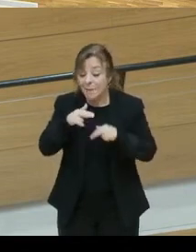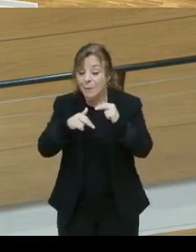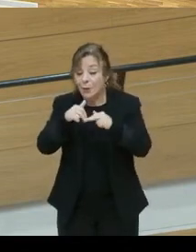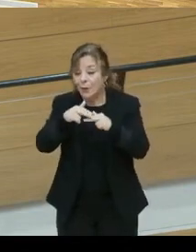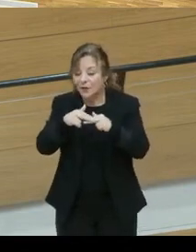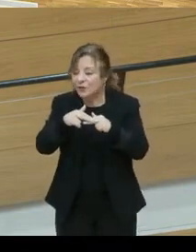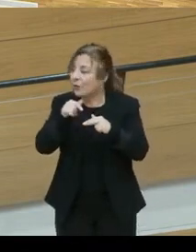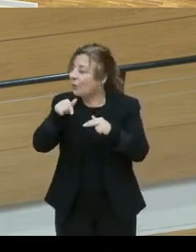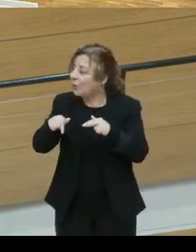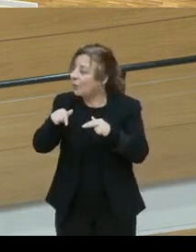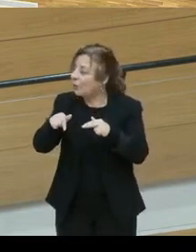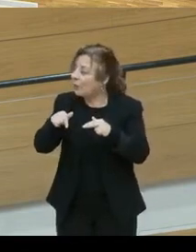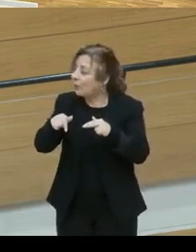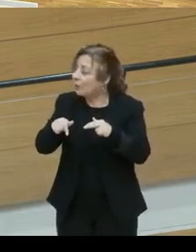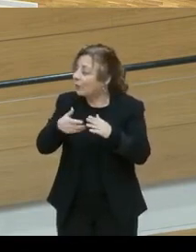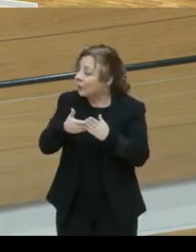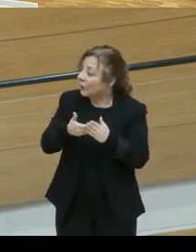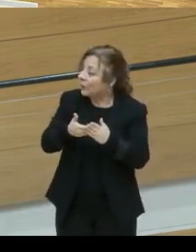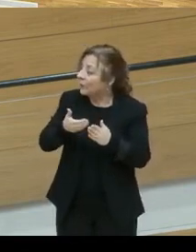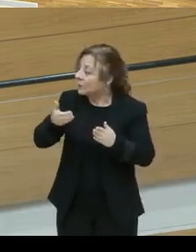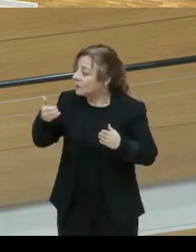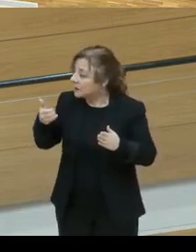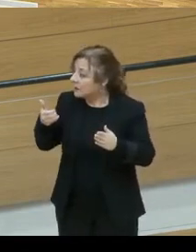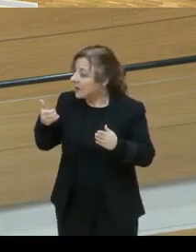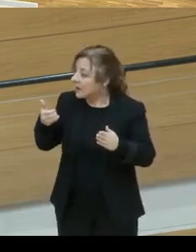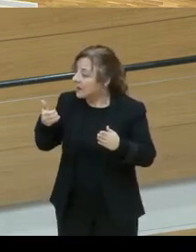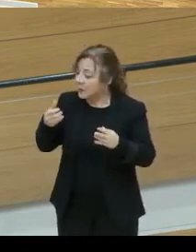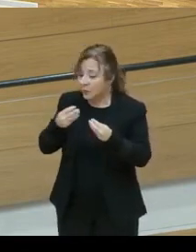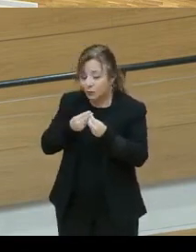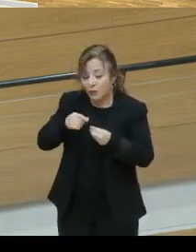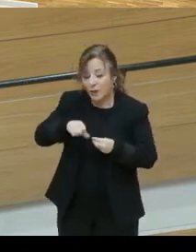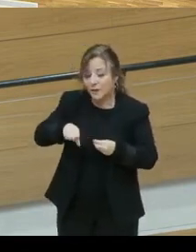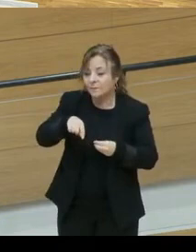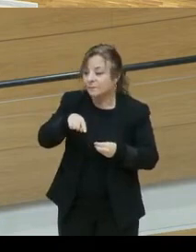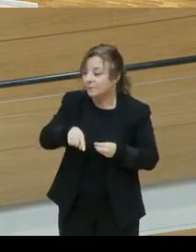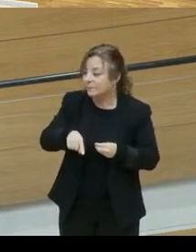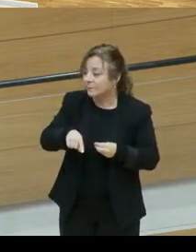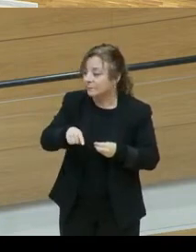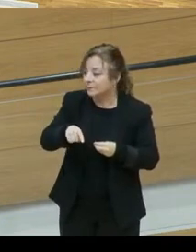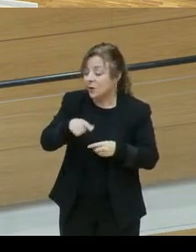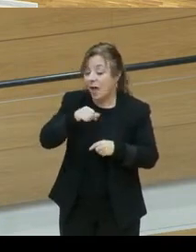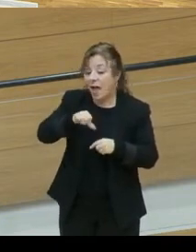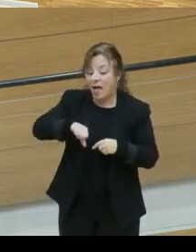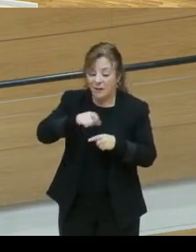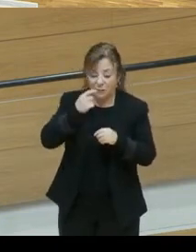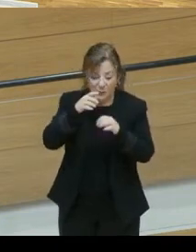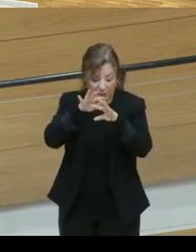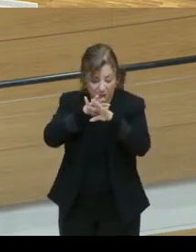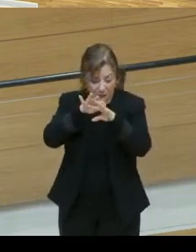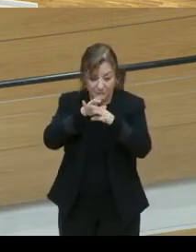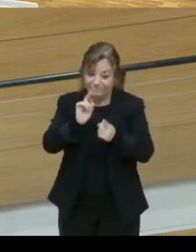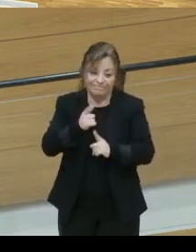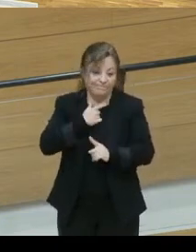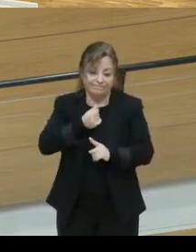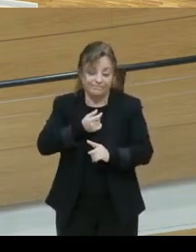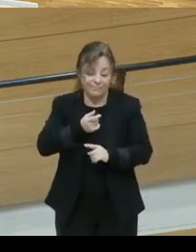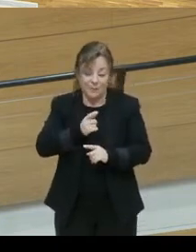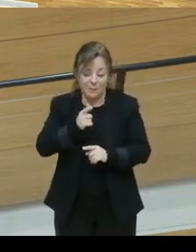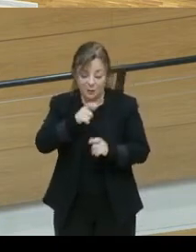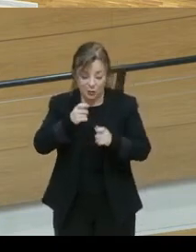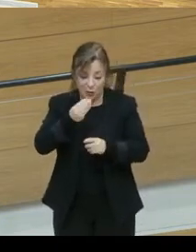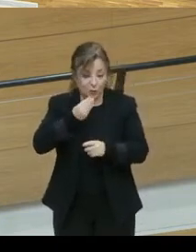extracción se extraen junto con el aceite y esto le causa una turbidez al aceite que no es deseada por el